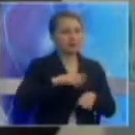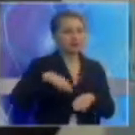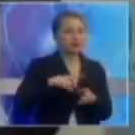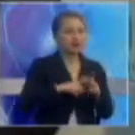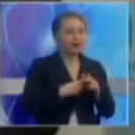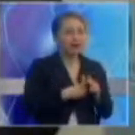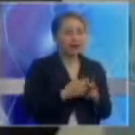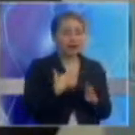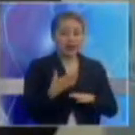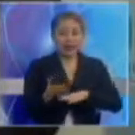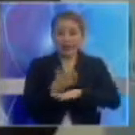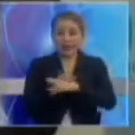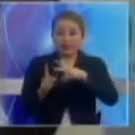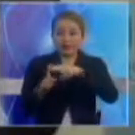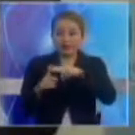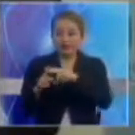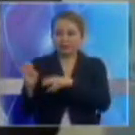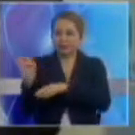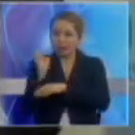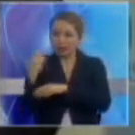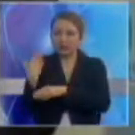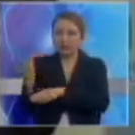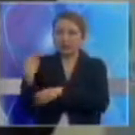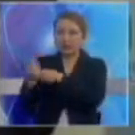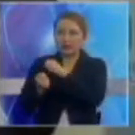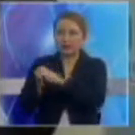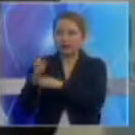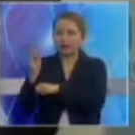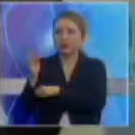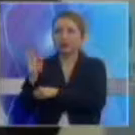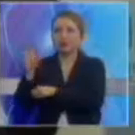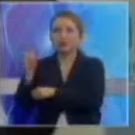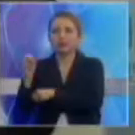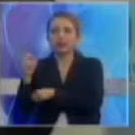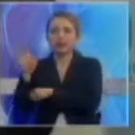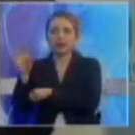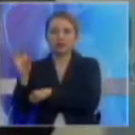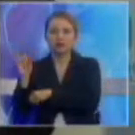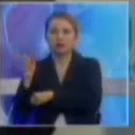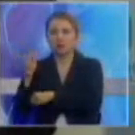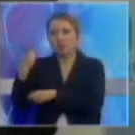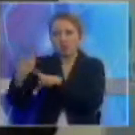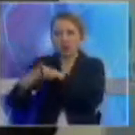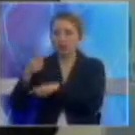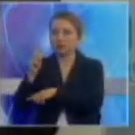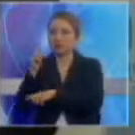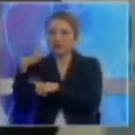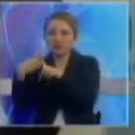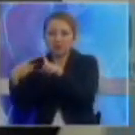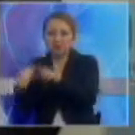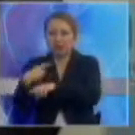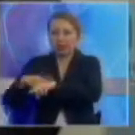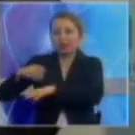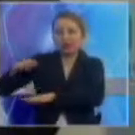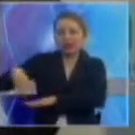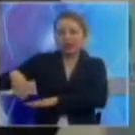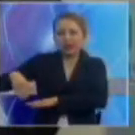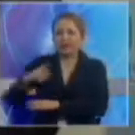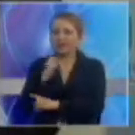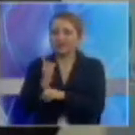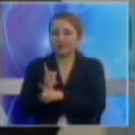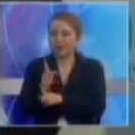de año tuvimos un retraso de aproximadamente unos 30, 40 días en la transferencia que les debimos. Eso sí afectó a